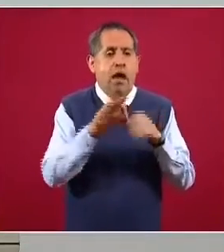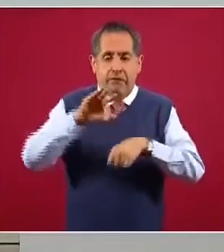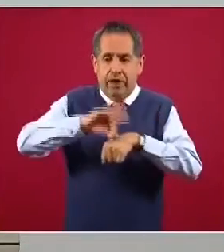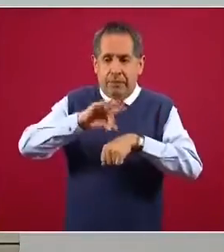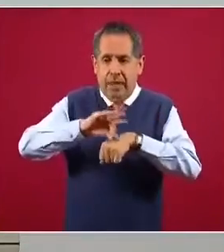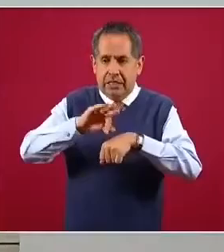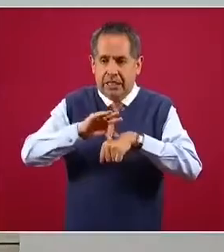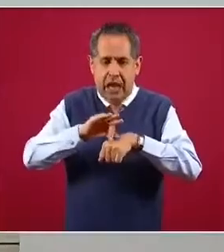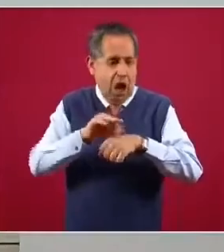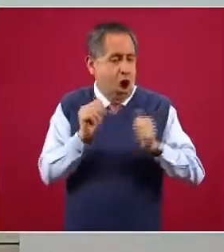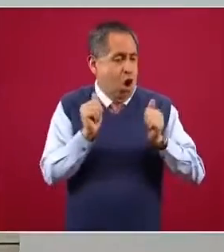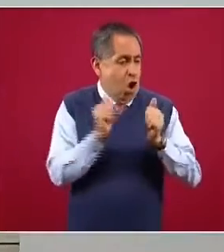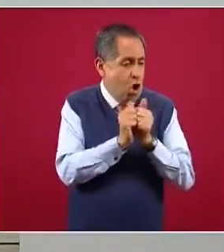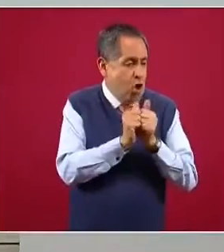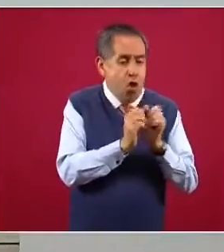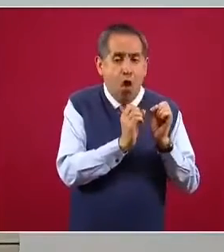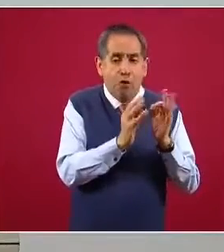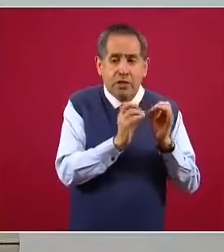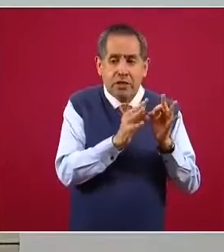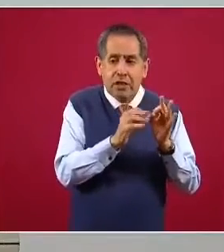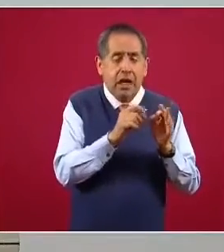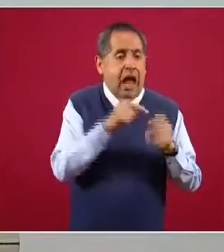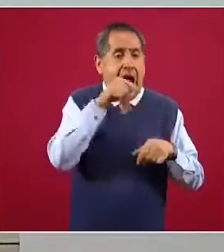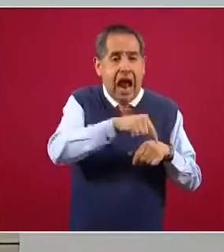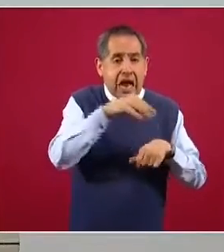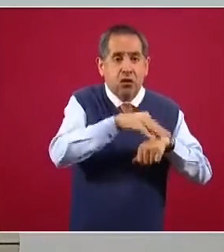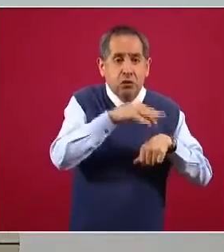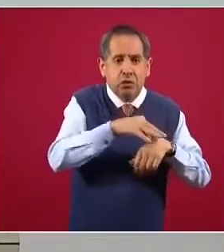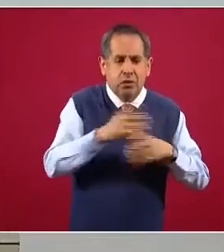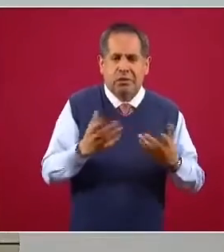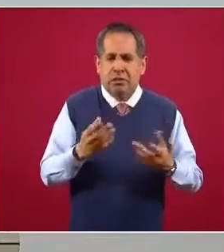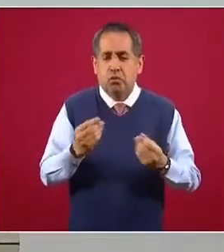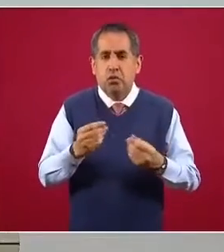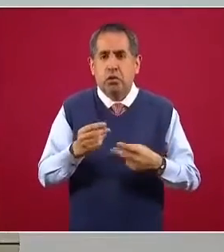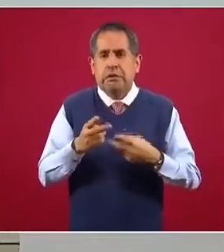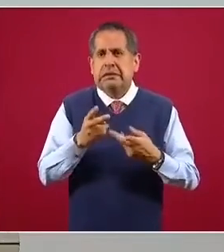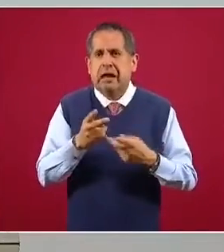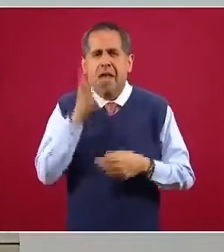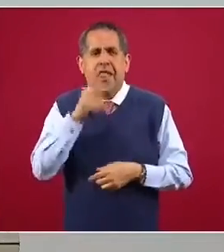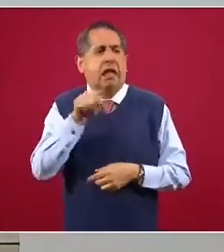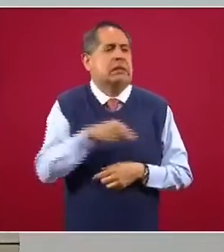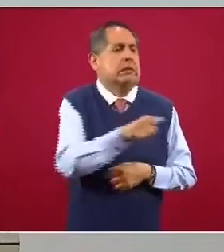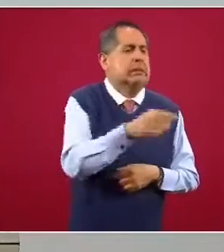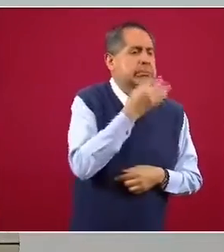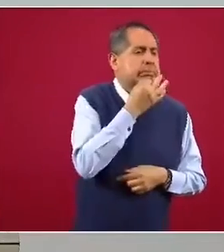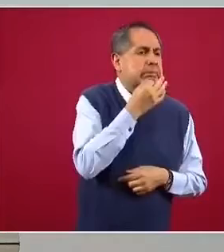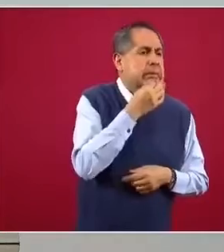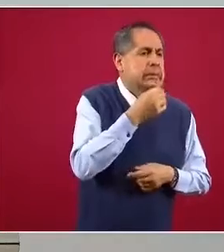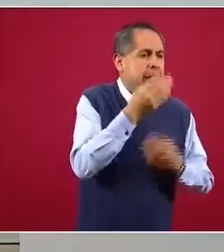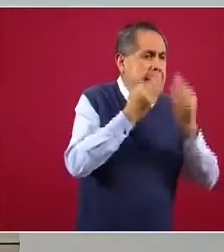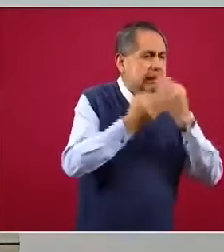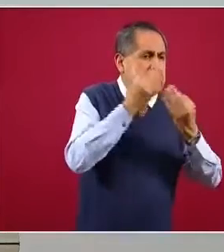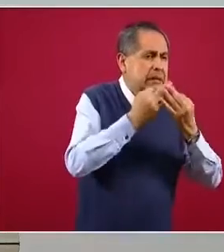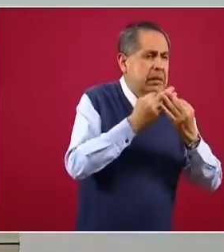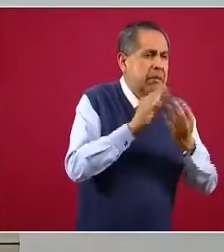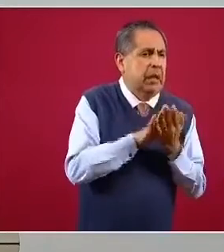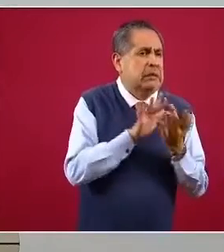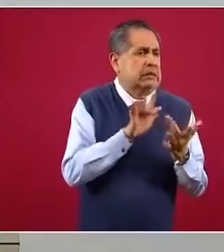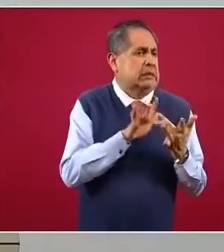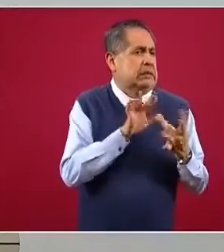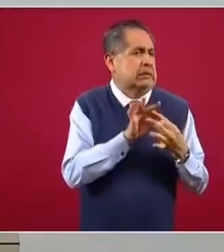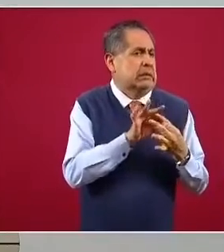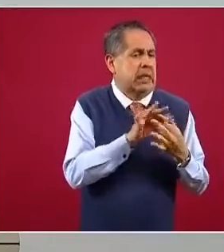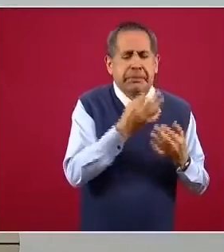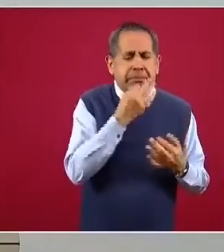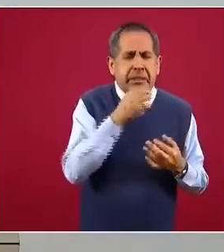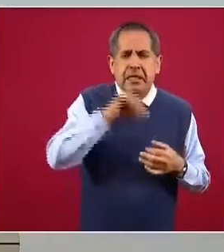farmacia. 30% de las consultas se están cubriendo, porque solamente son servicios que la persona sienten más cercanos,